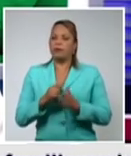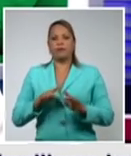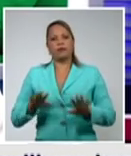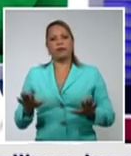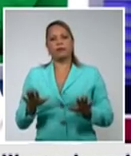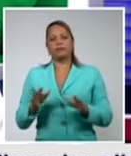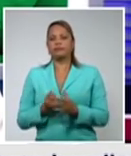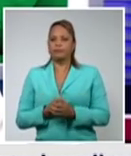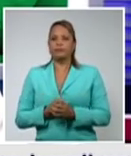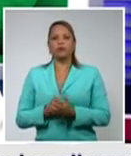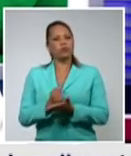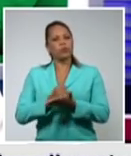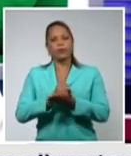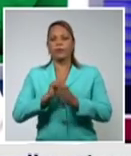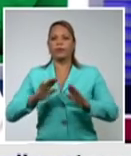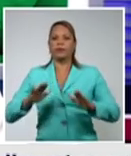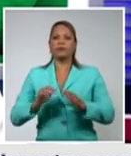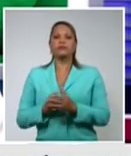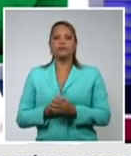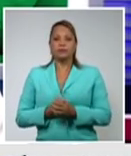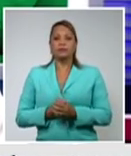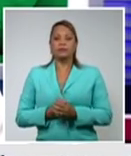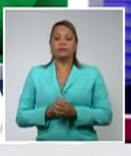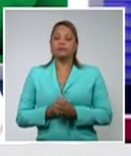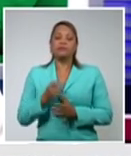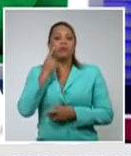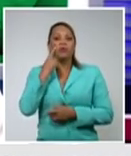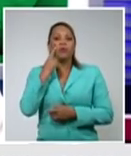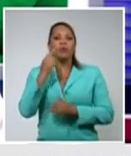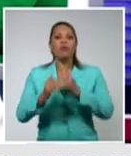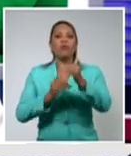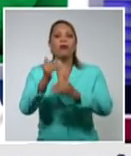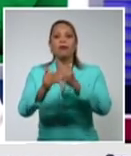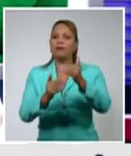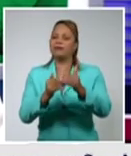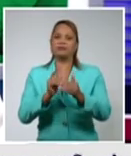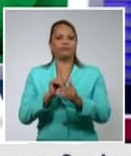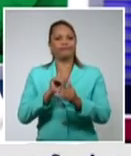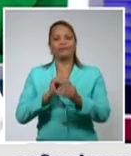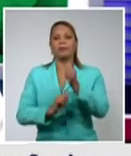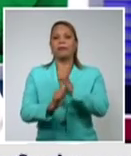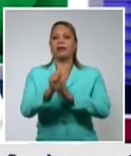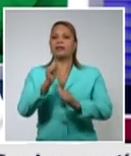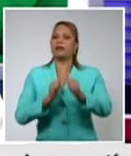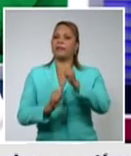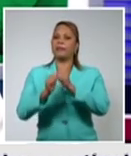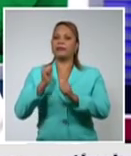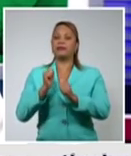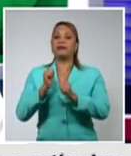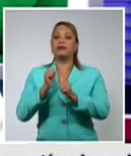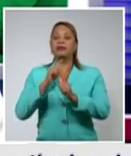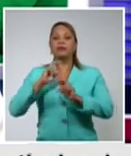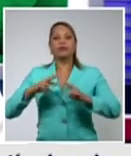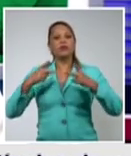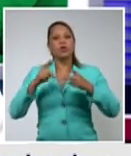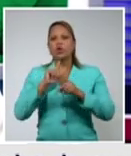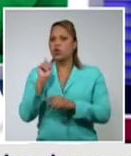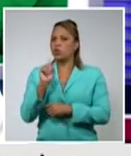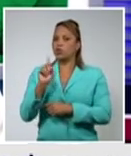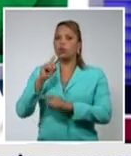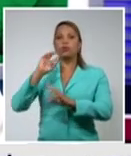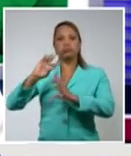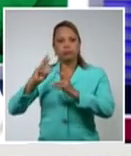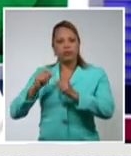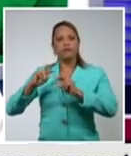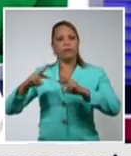cosa, porque no vemos que haya una reacción. Y reitero, no es solo por la cifra, es por